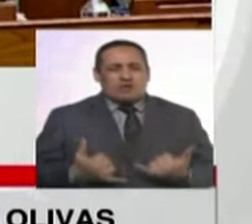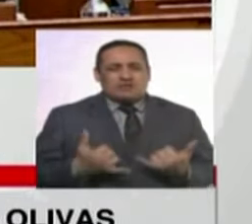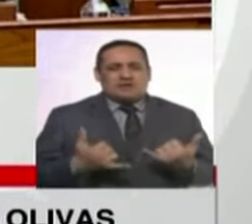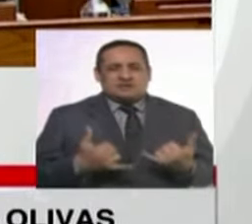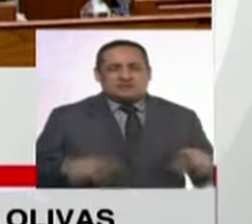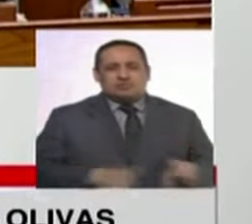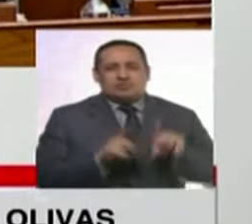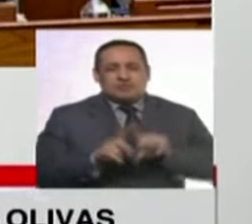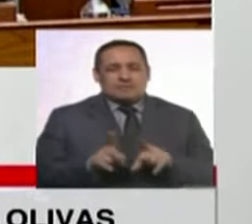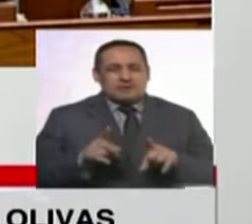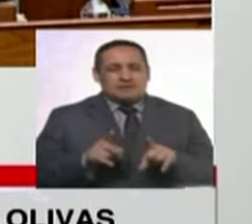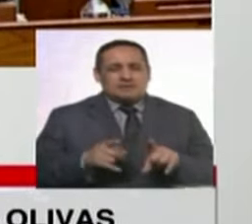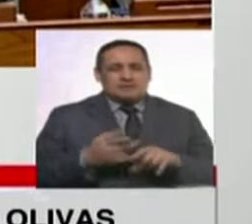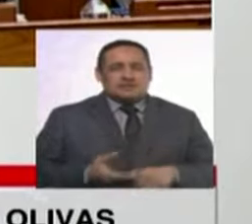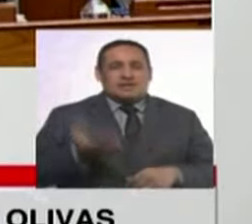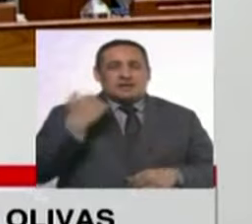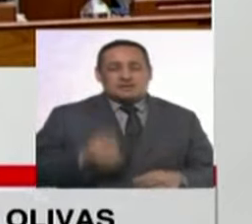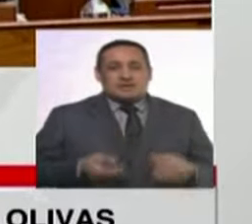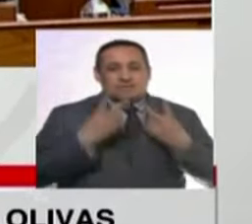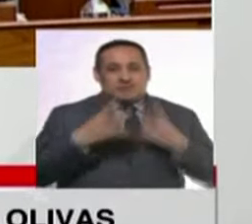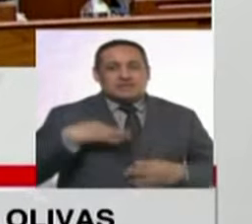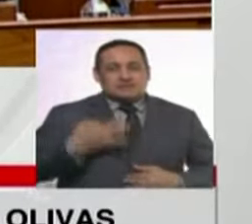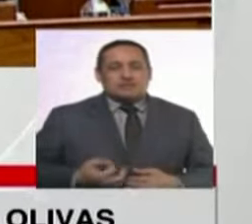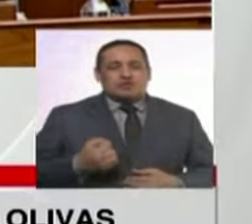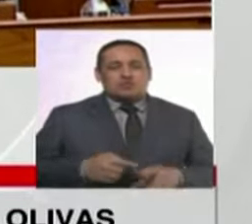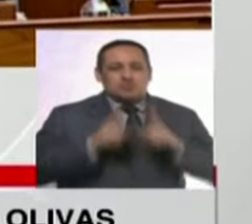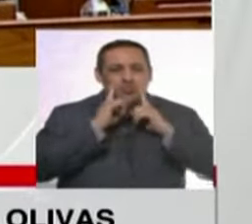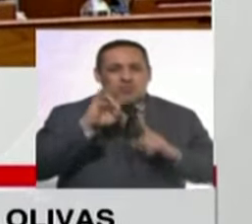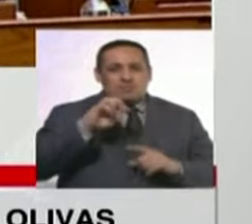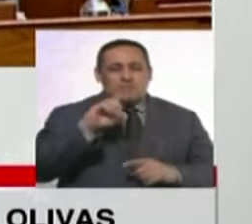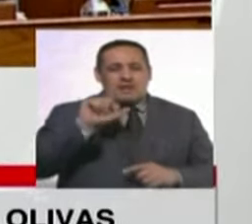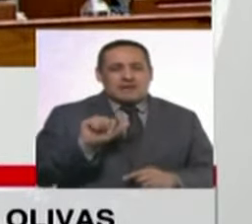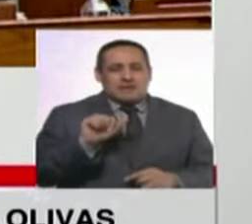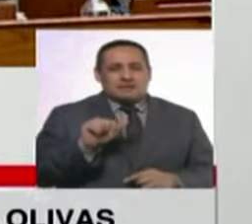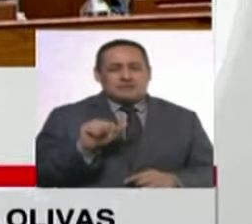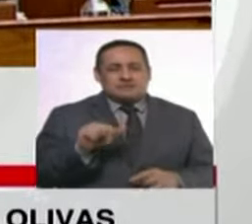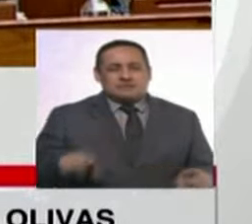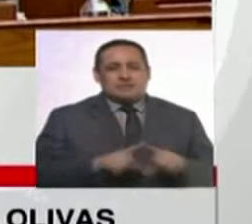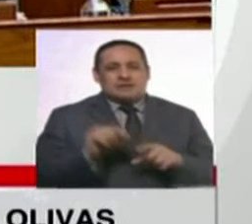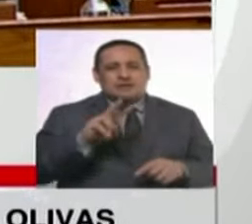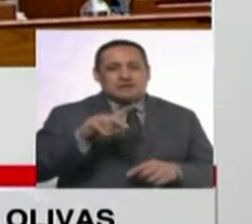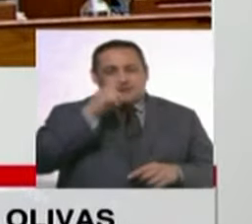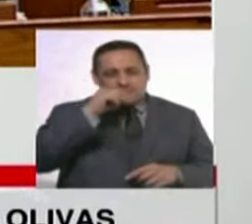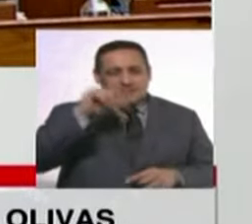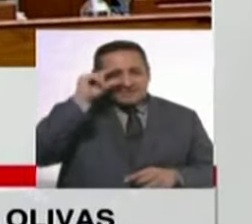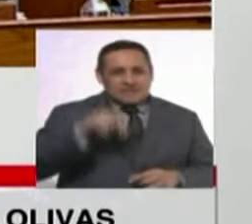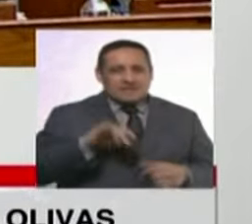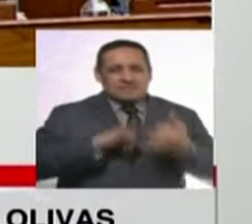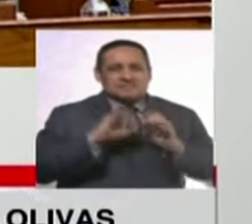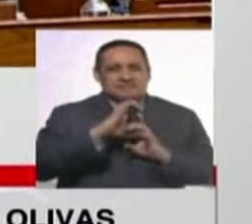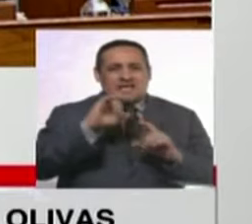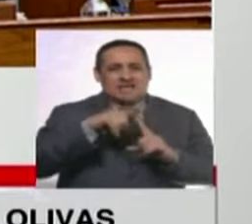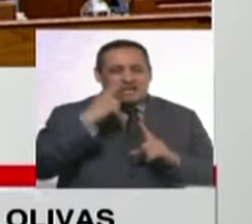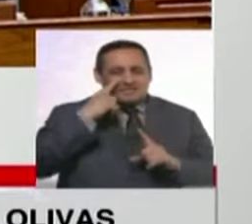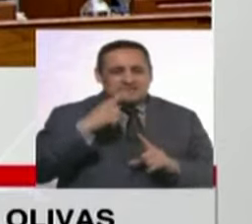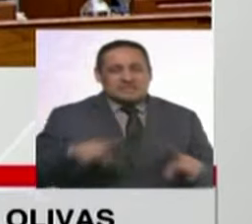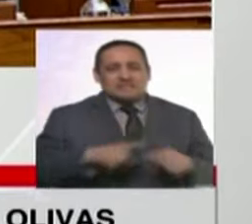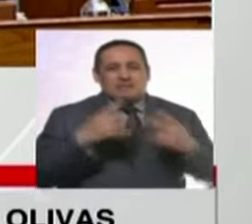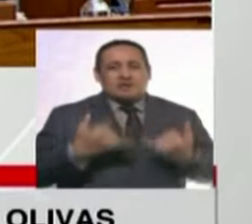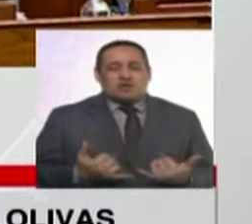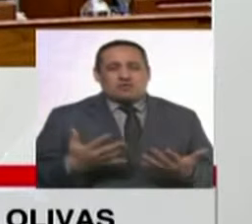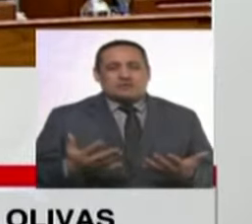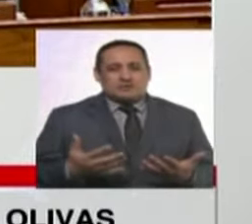desde viene desde el señor humala vizcarra sagasti y